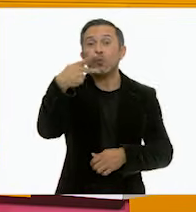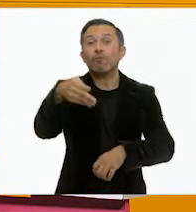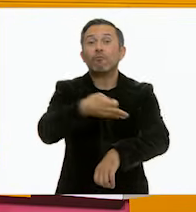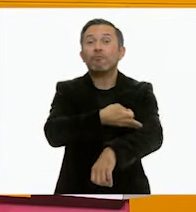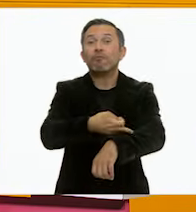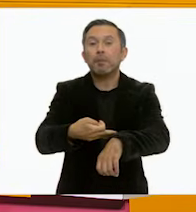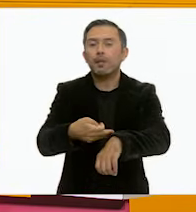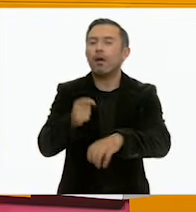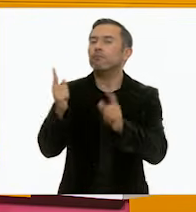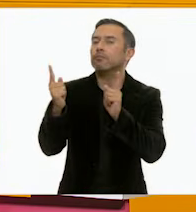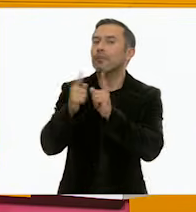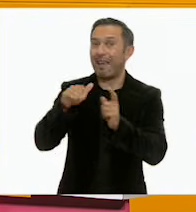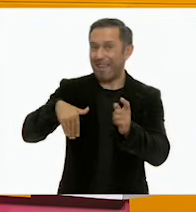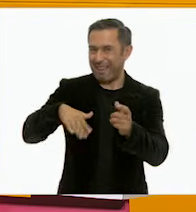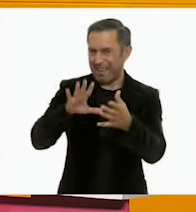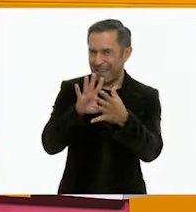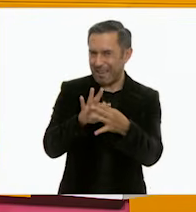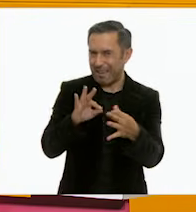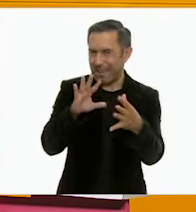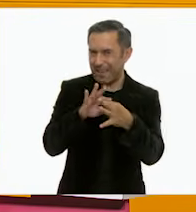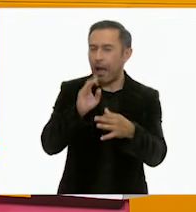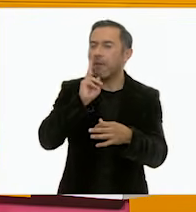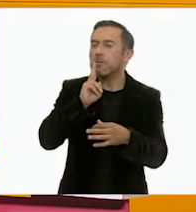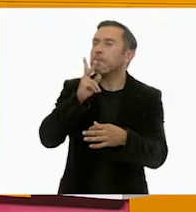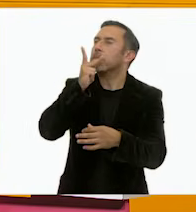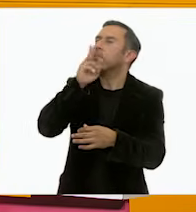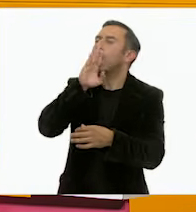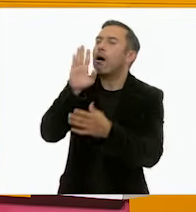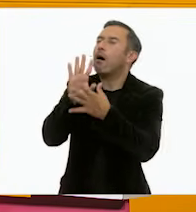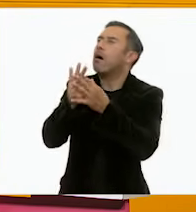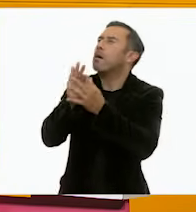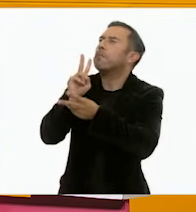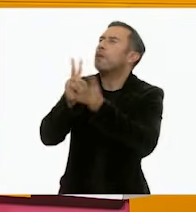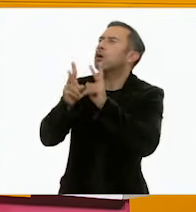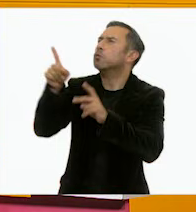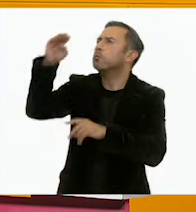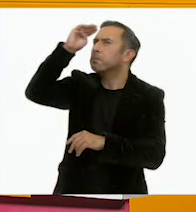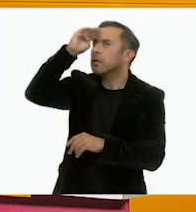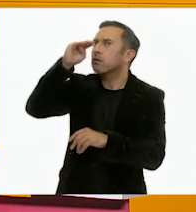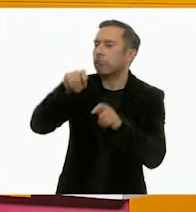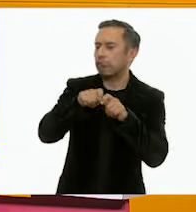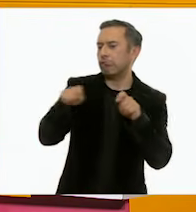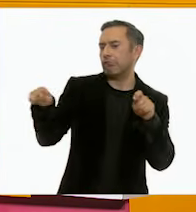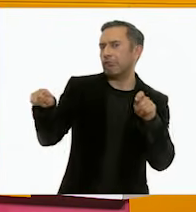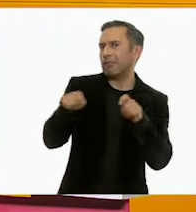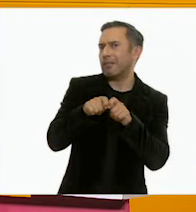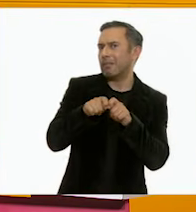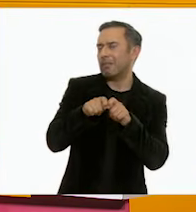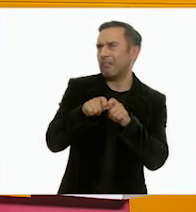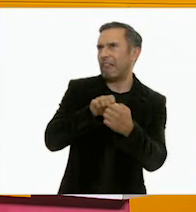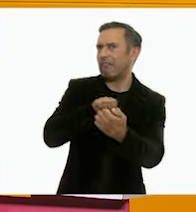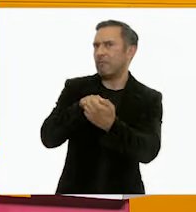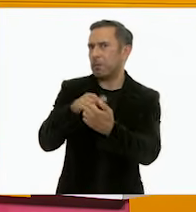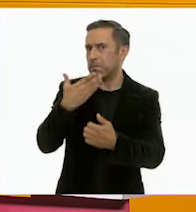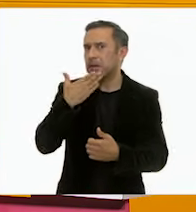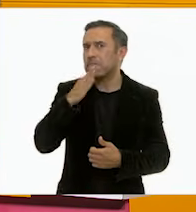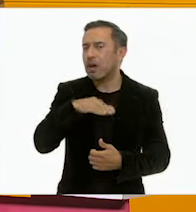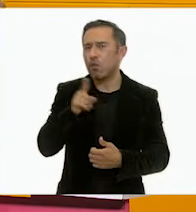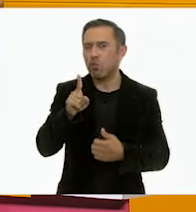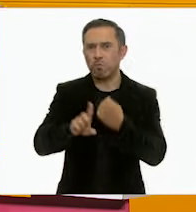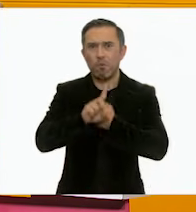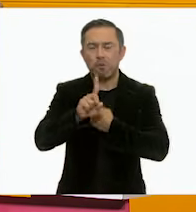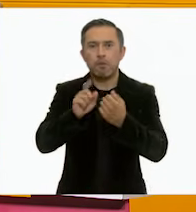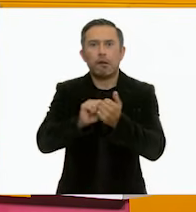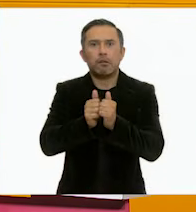familia lo que les acabo de decir y cómo podrían solucionar para que esto no se siga haciendo más grande y